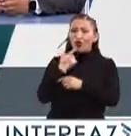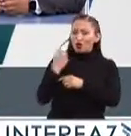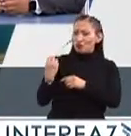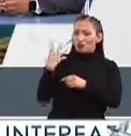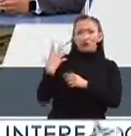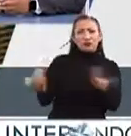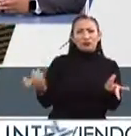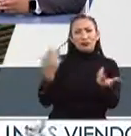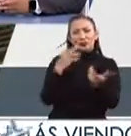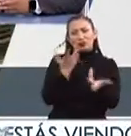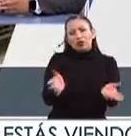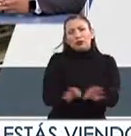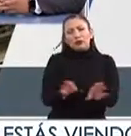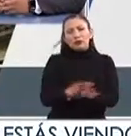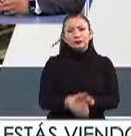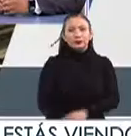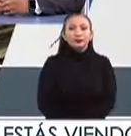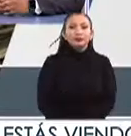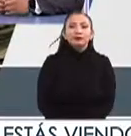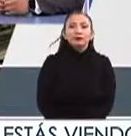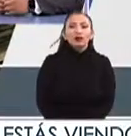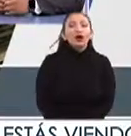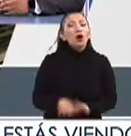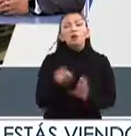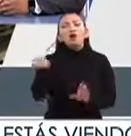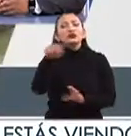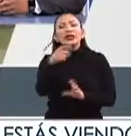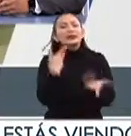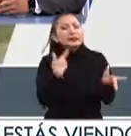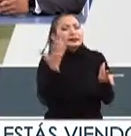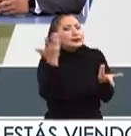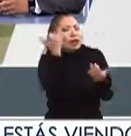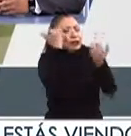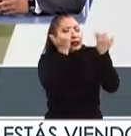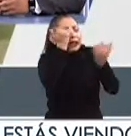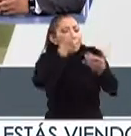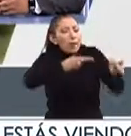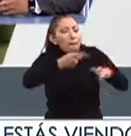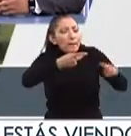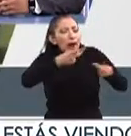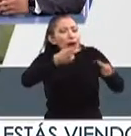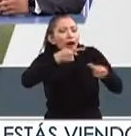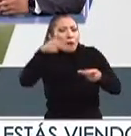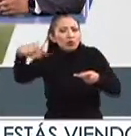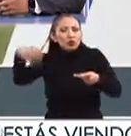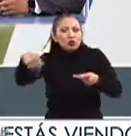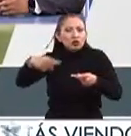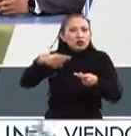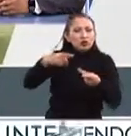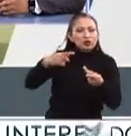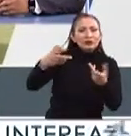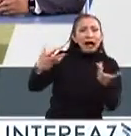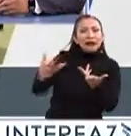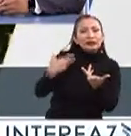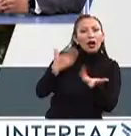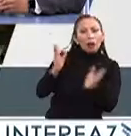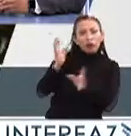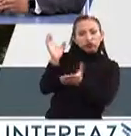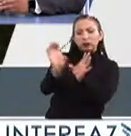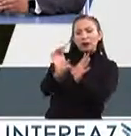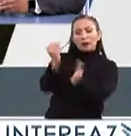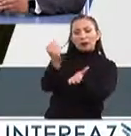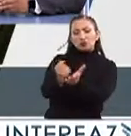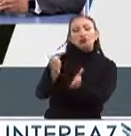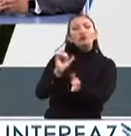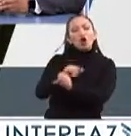provocar algunos detalles. ¿Cómo es que lograron desarrollar esta técnica mediante la que ustedes pues certifican ese